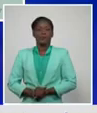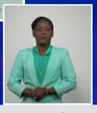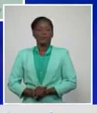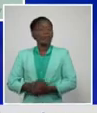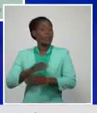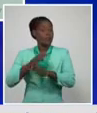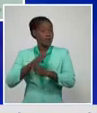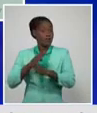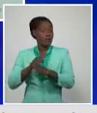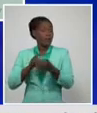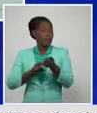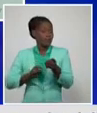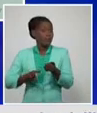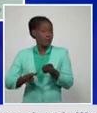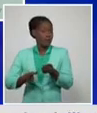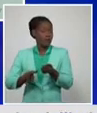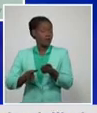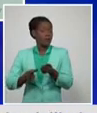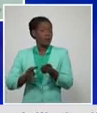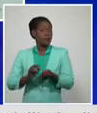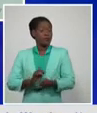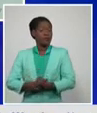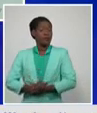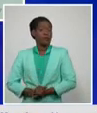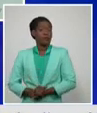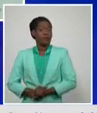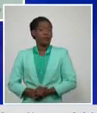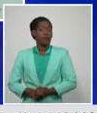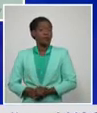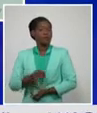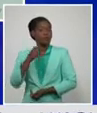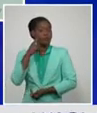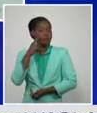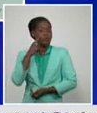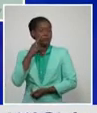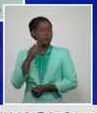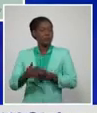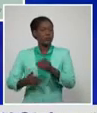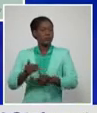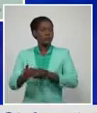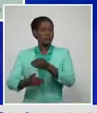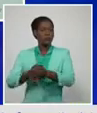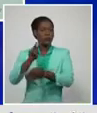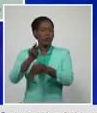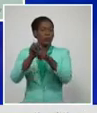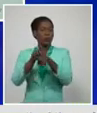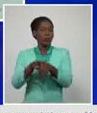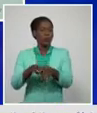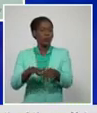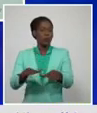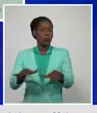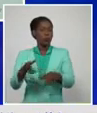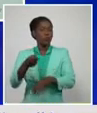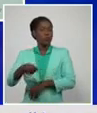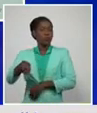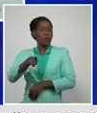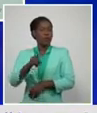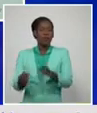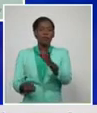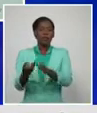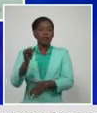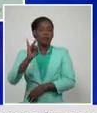Santiago, que ha venido incrementando la transmisión, ayer con 72